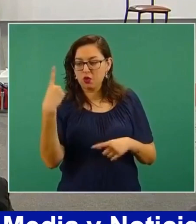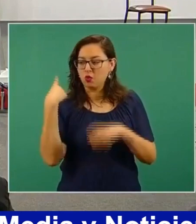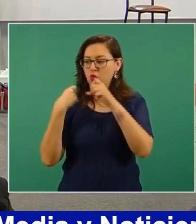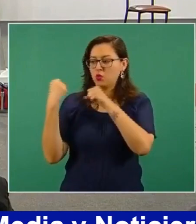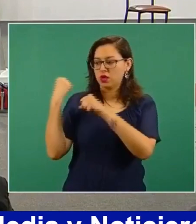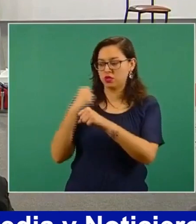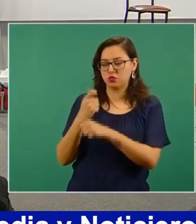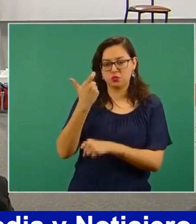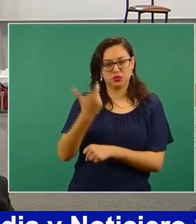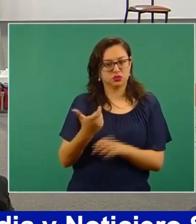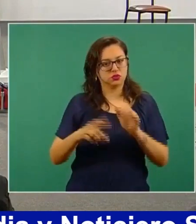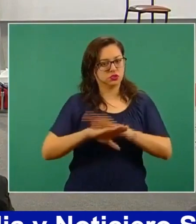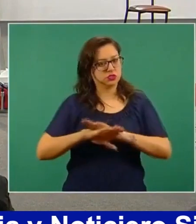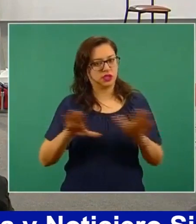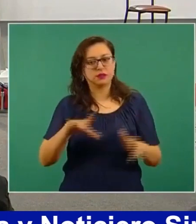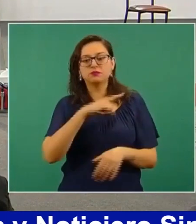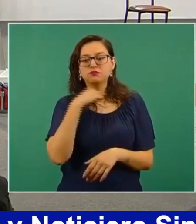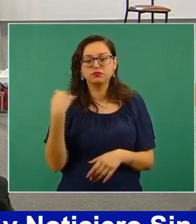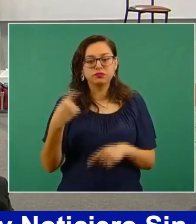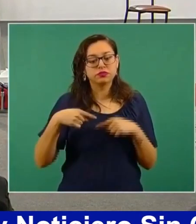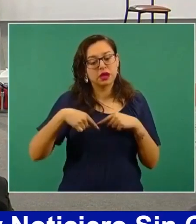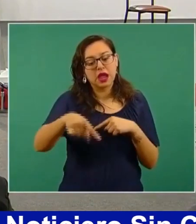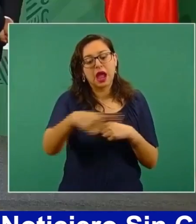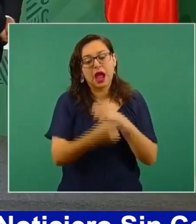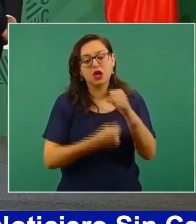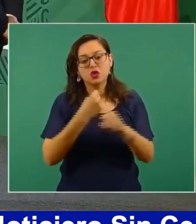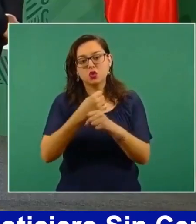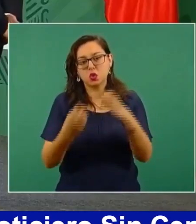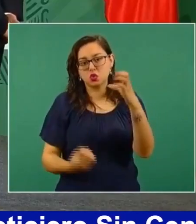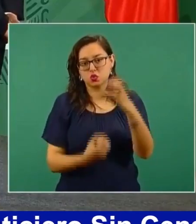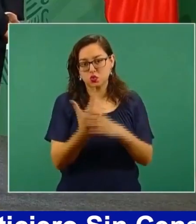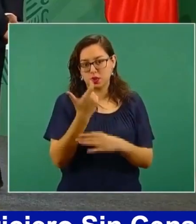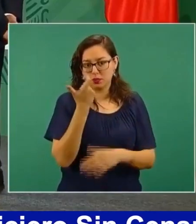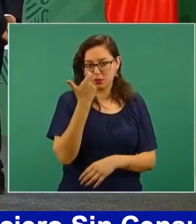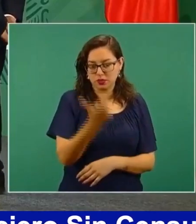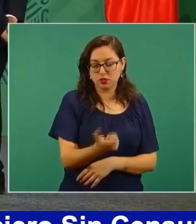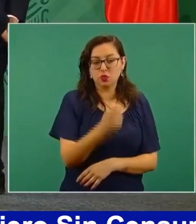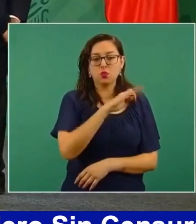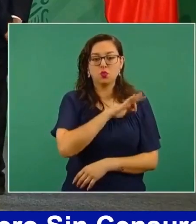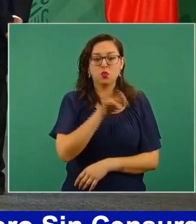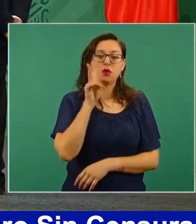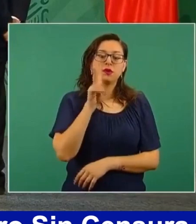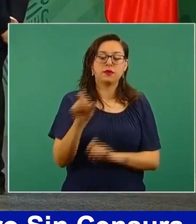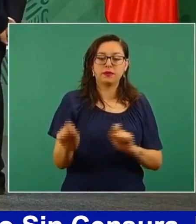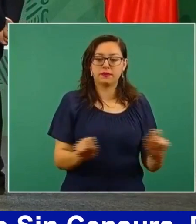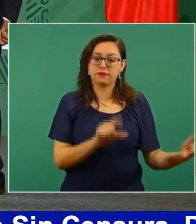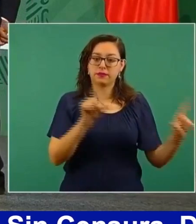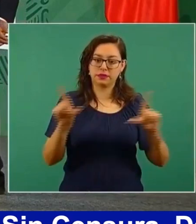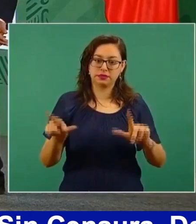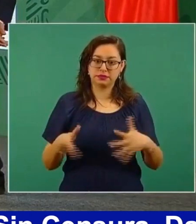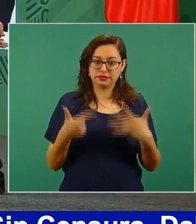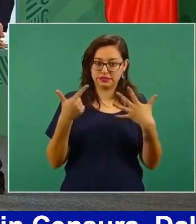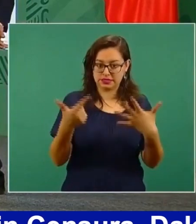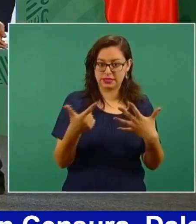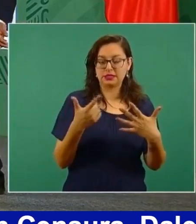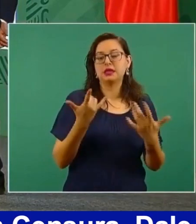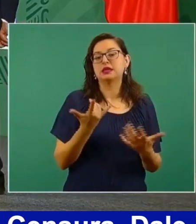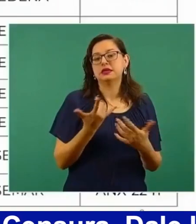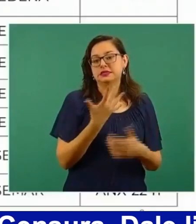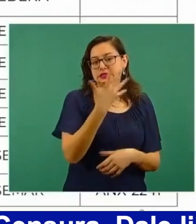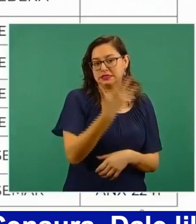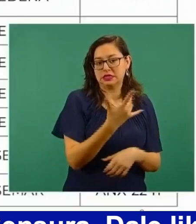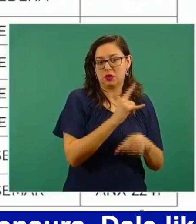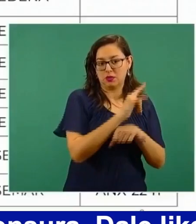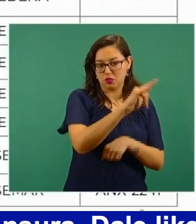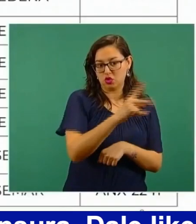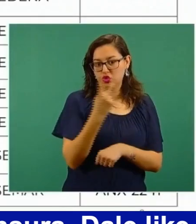caducaron. Si pasamos a la siguiente lámina, por favor, aquí podrán ver la lista de las 7 aeronaves. Como mencioné, son 5 aviones y 2